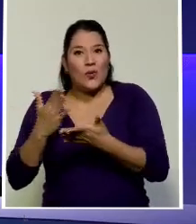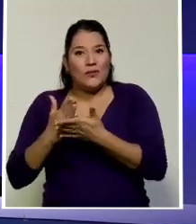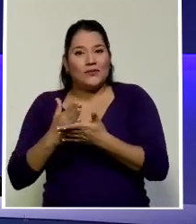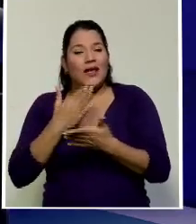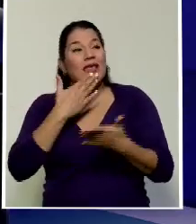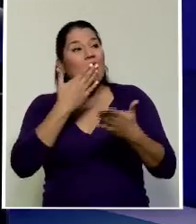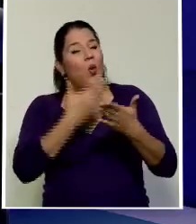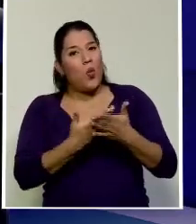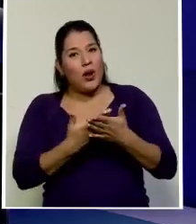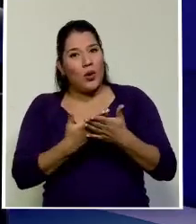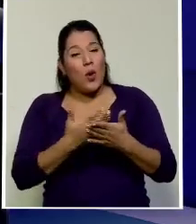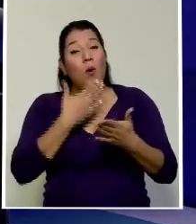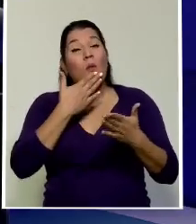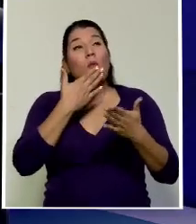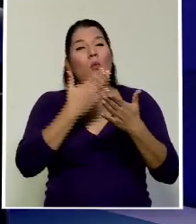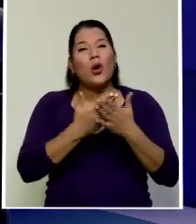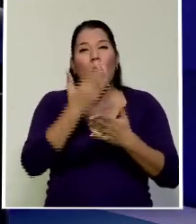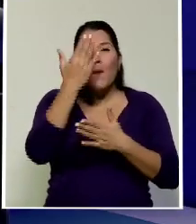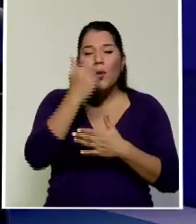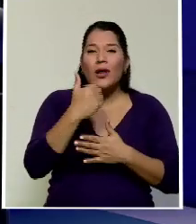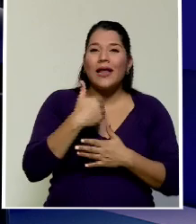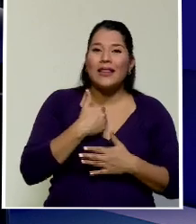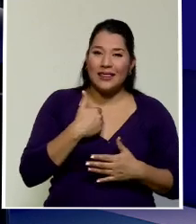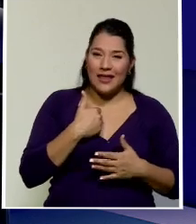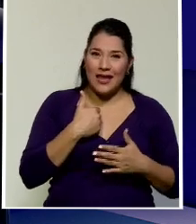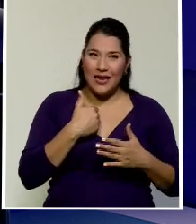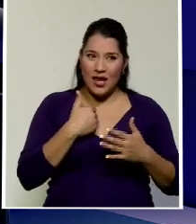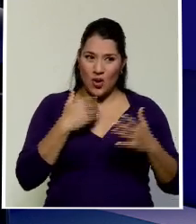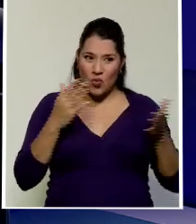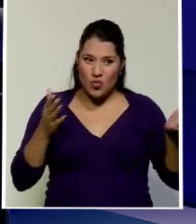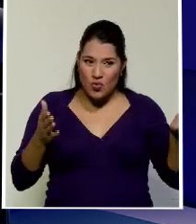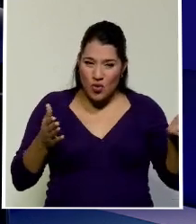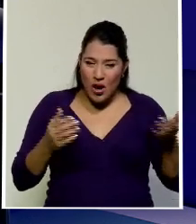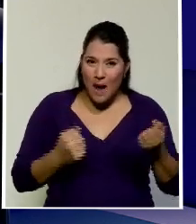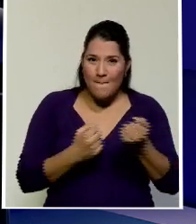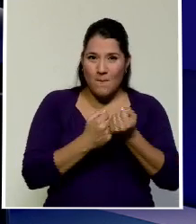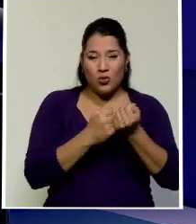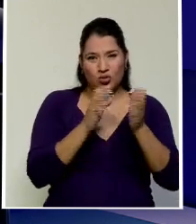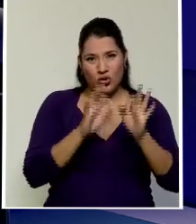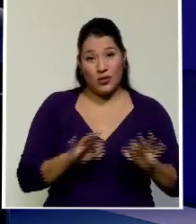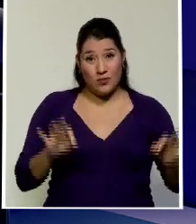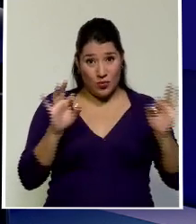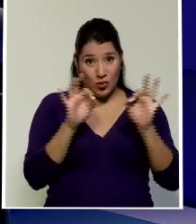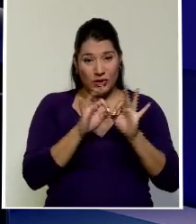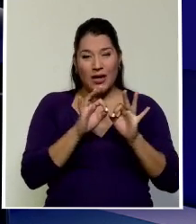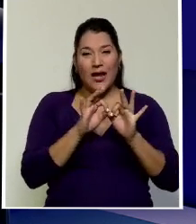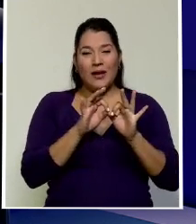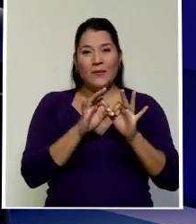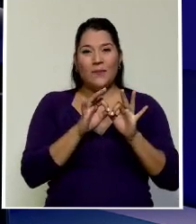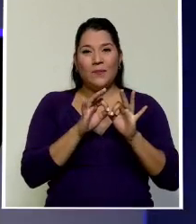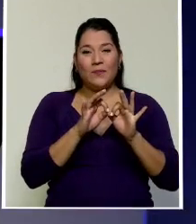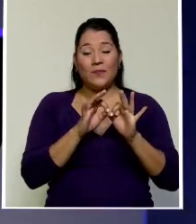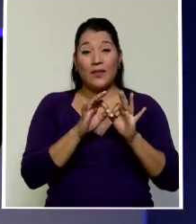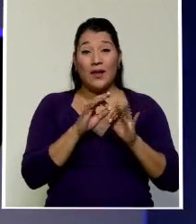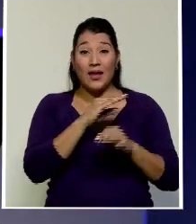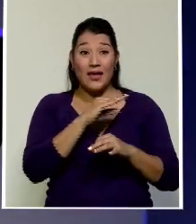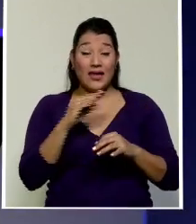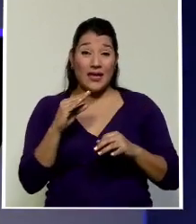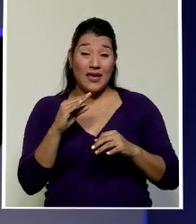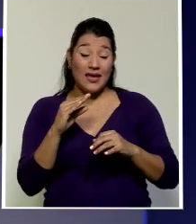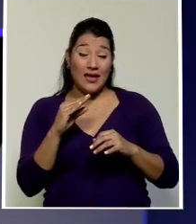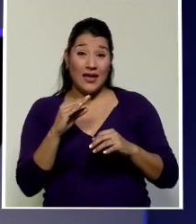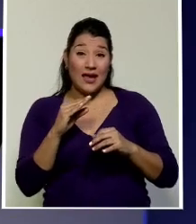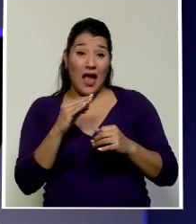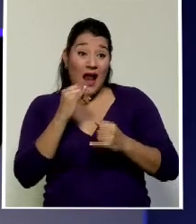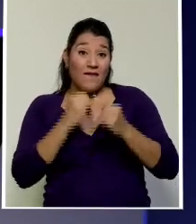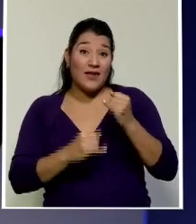porque hay un aliento vital que permanece, que al final Claro. es lo que el